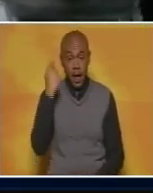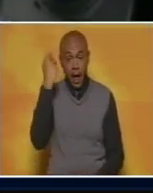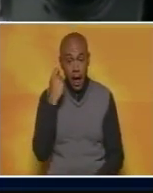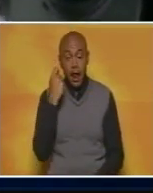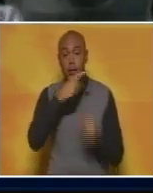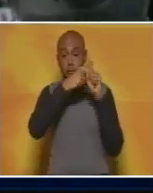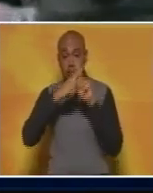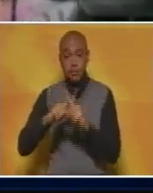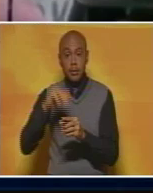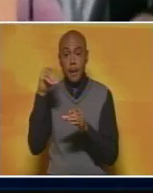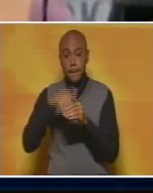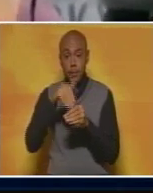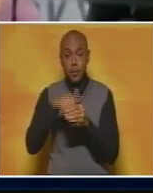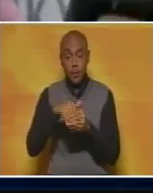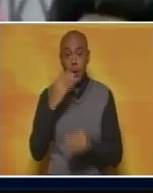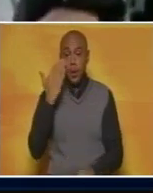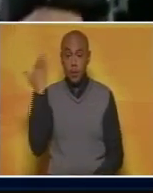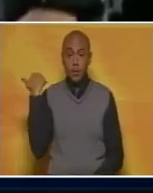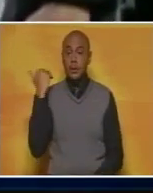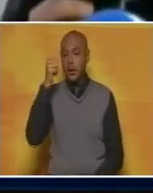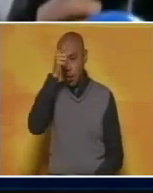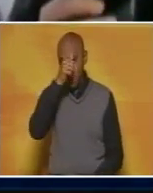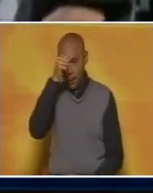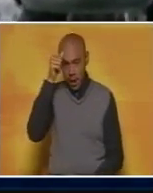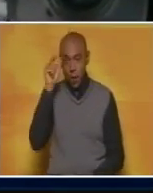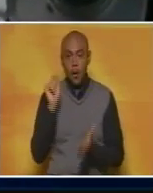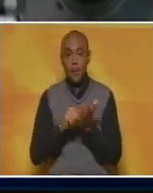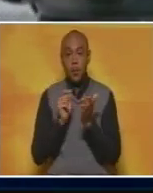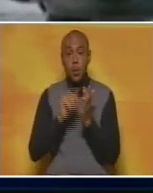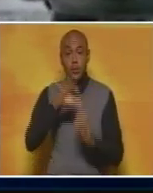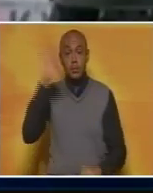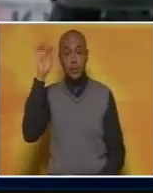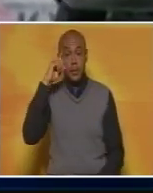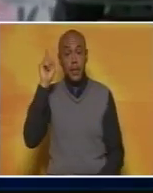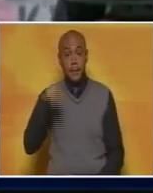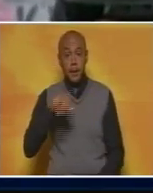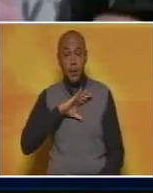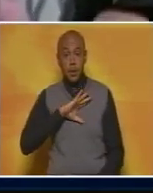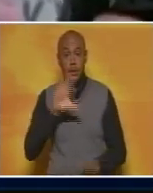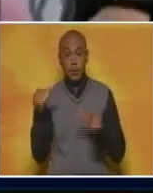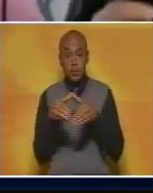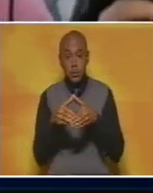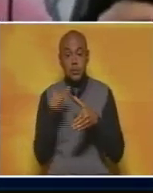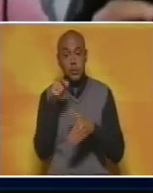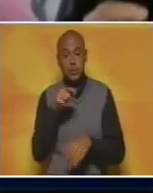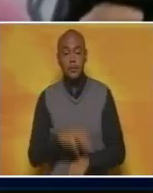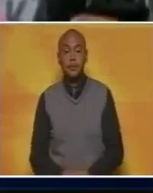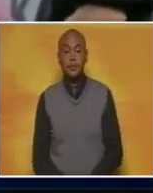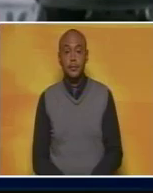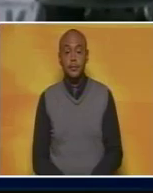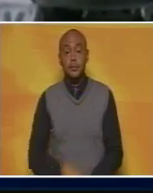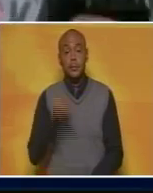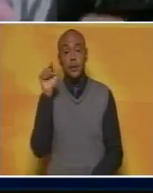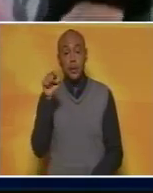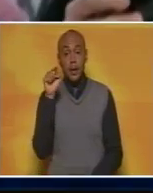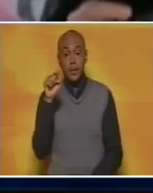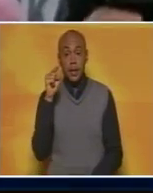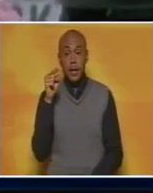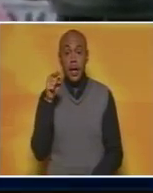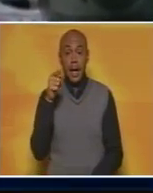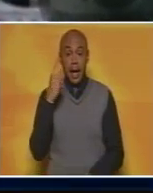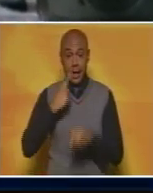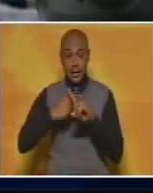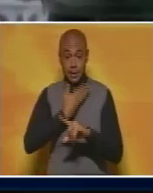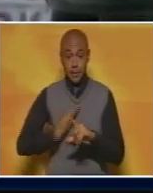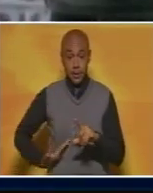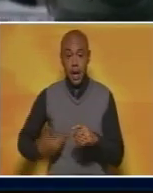en las elecciones generales celebradas este domingo y dentro de la coalición de izquierdas oficialista del Frente Amplio. De esta forma, el